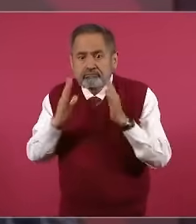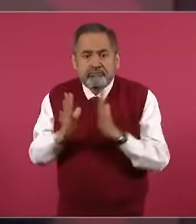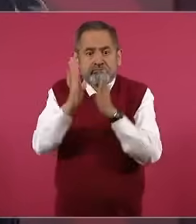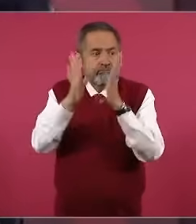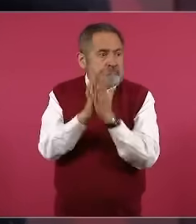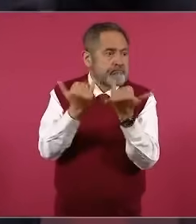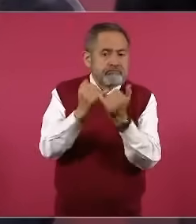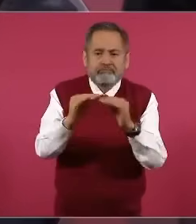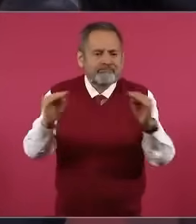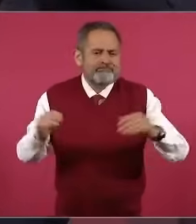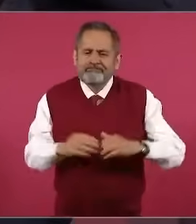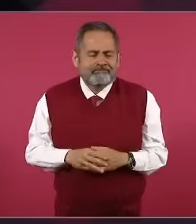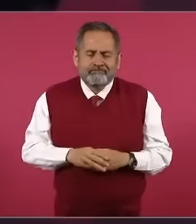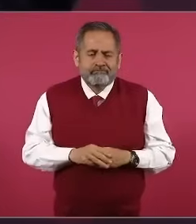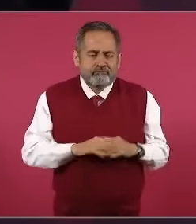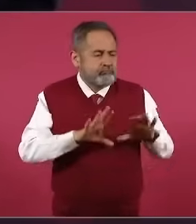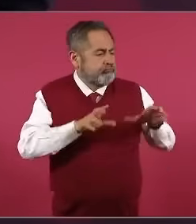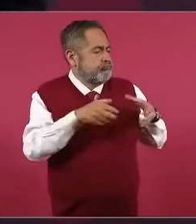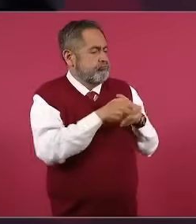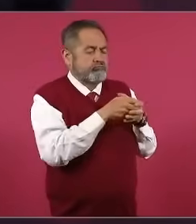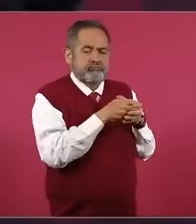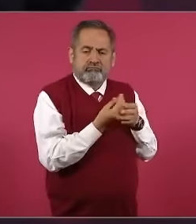era una oligarquía